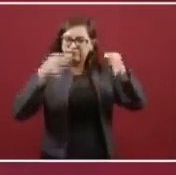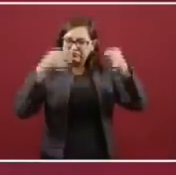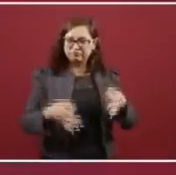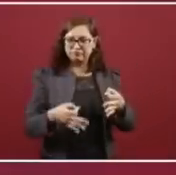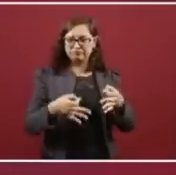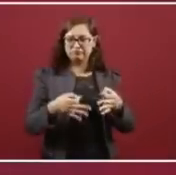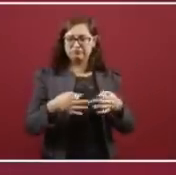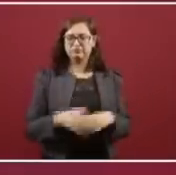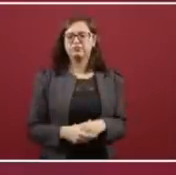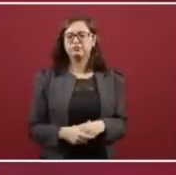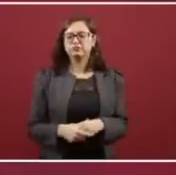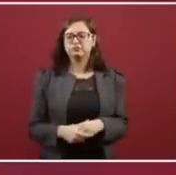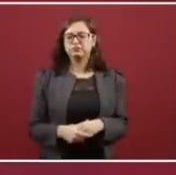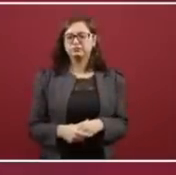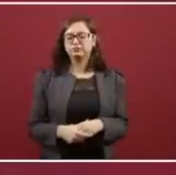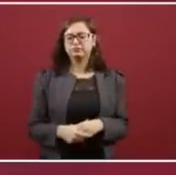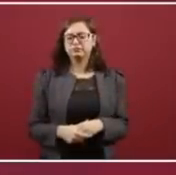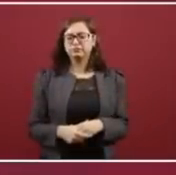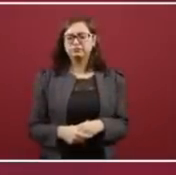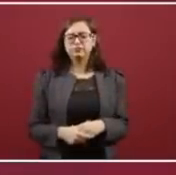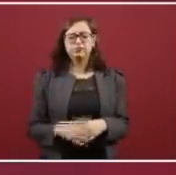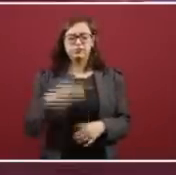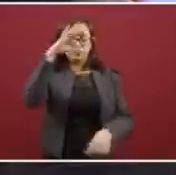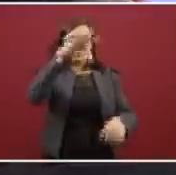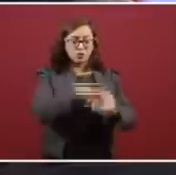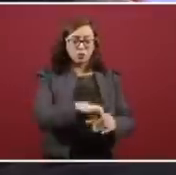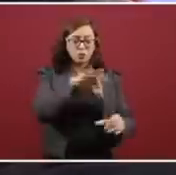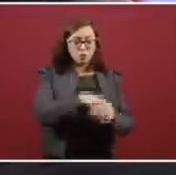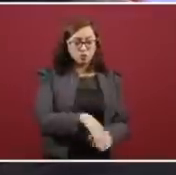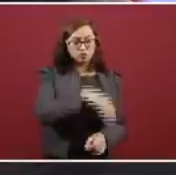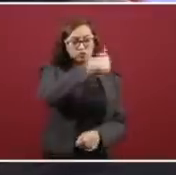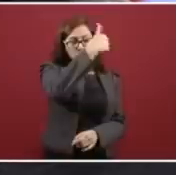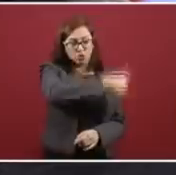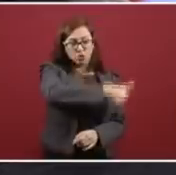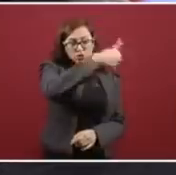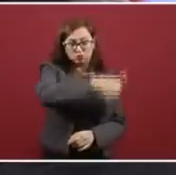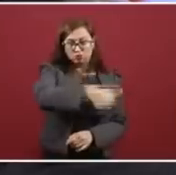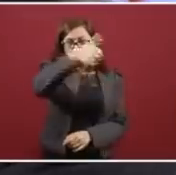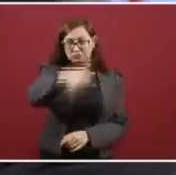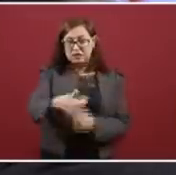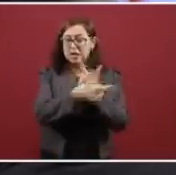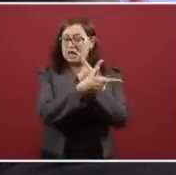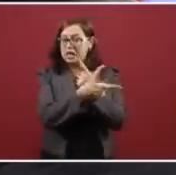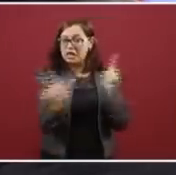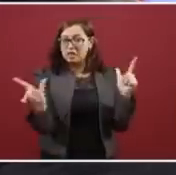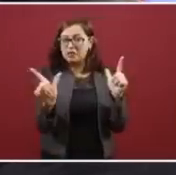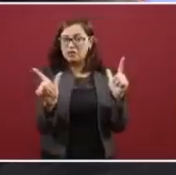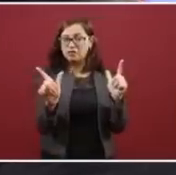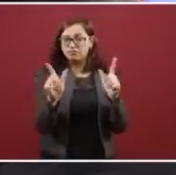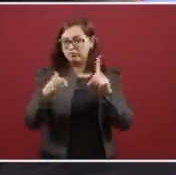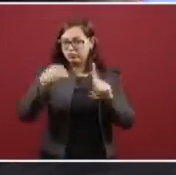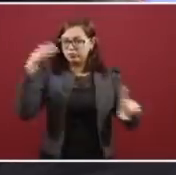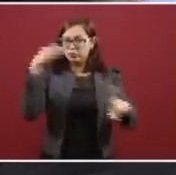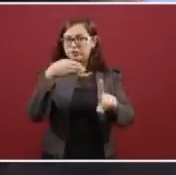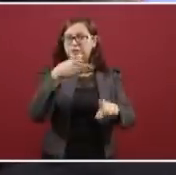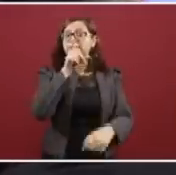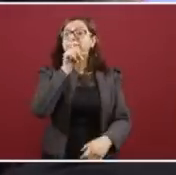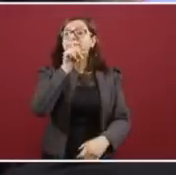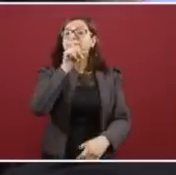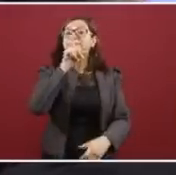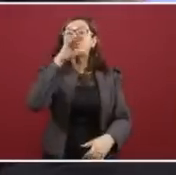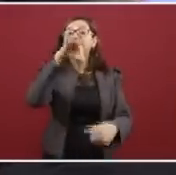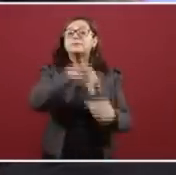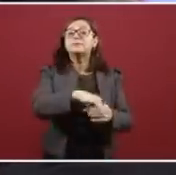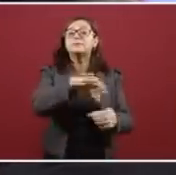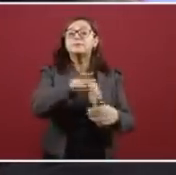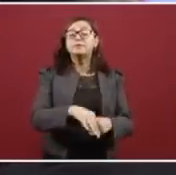voto personal libre directo secreto para que los